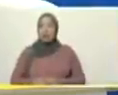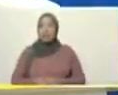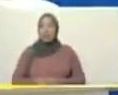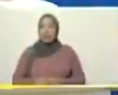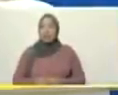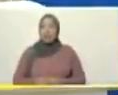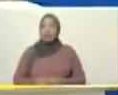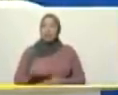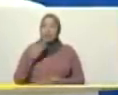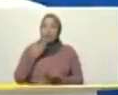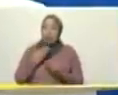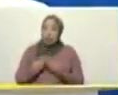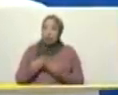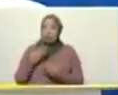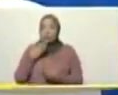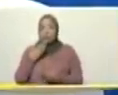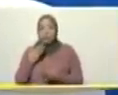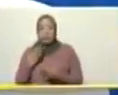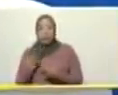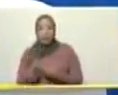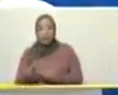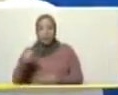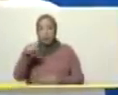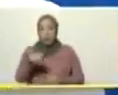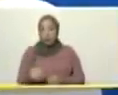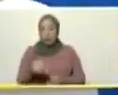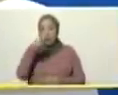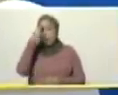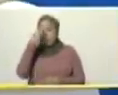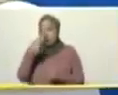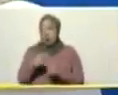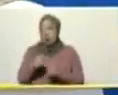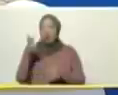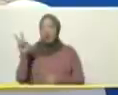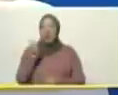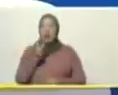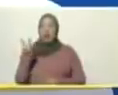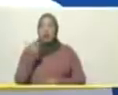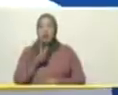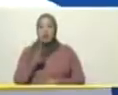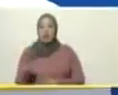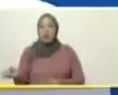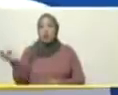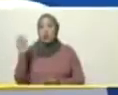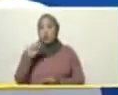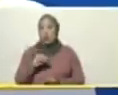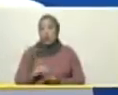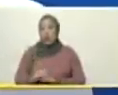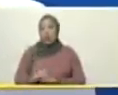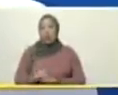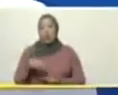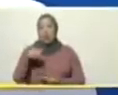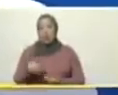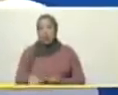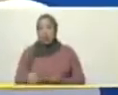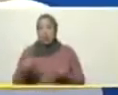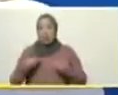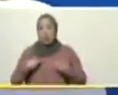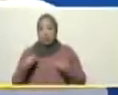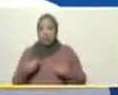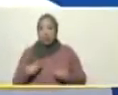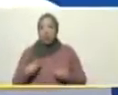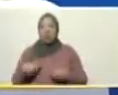Bueno, muchísimas gracias. Es un gran honor estar aquí de nuevo en Venezuela. Bueno, yo vengo de un medio